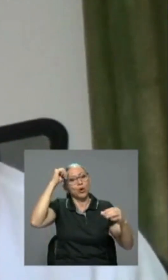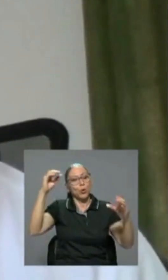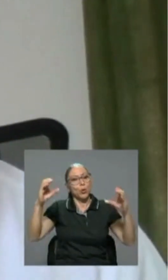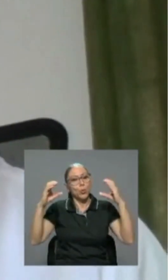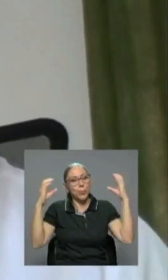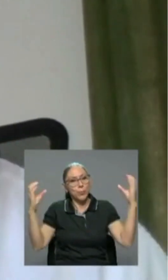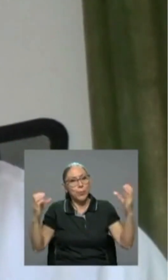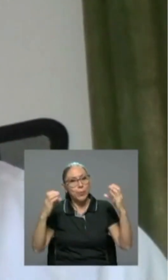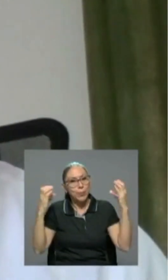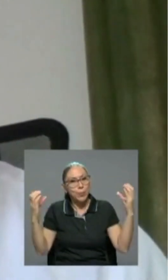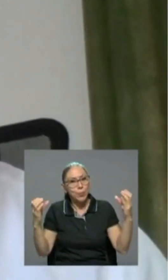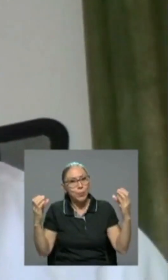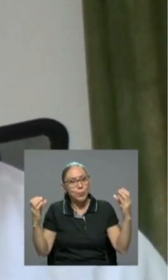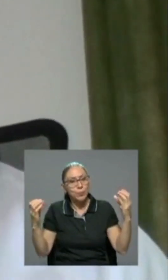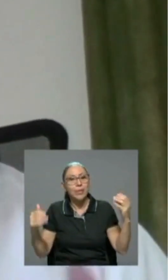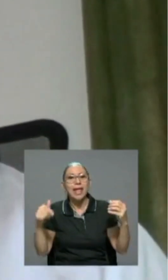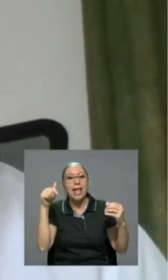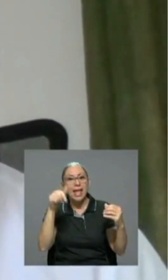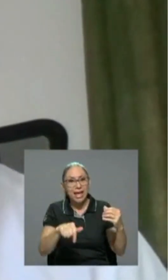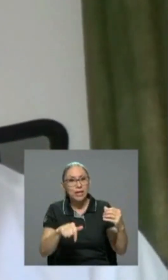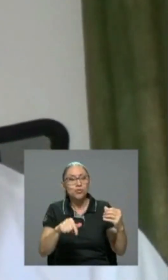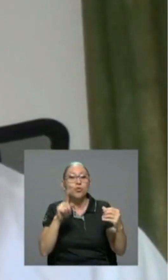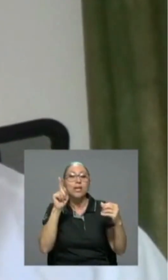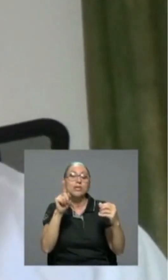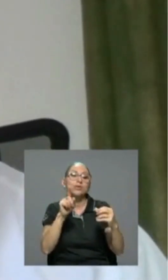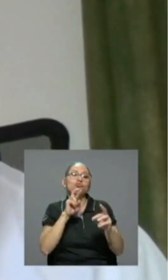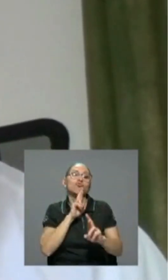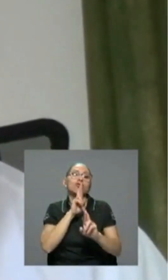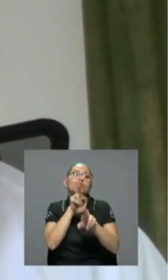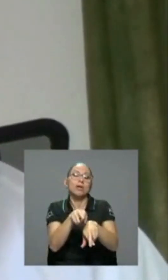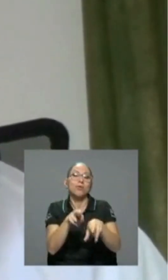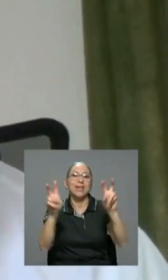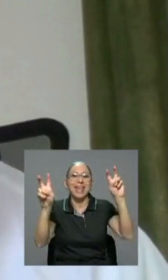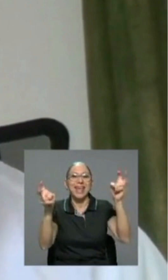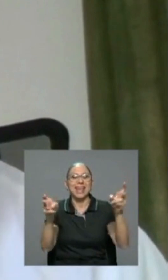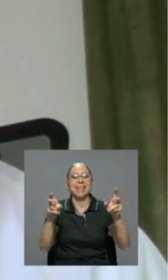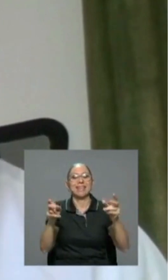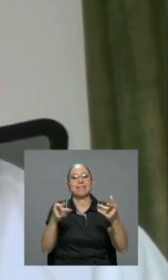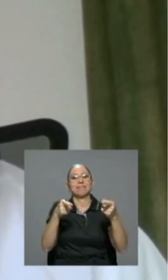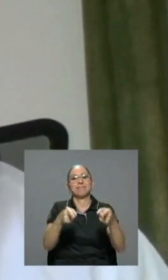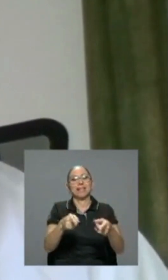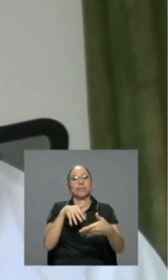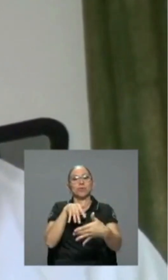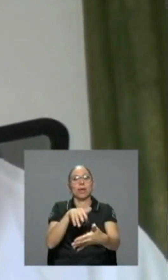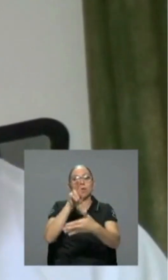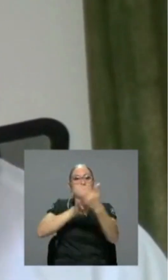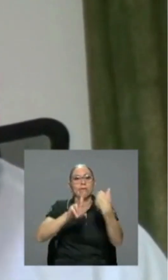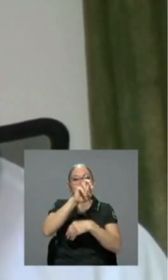un eje temático estudiado en la Universidad de Costa Rica por los